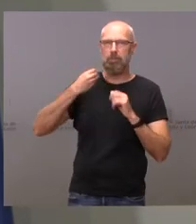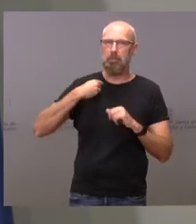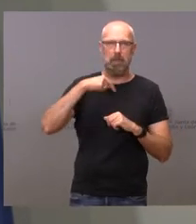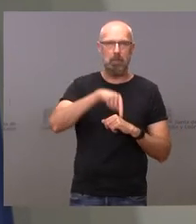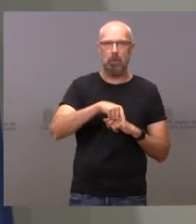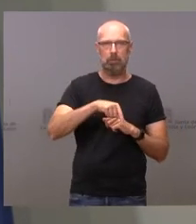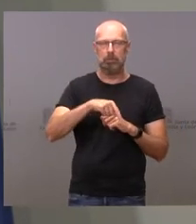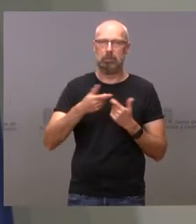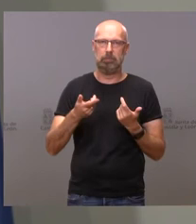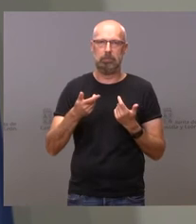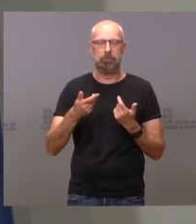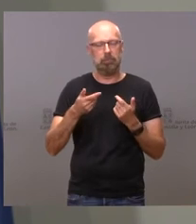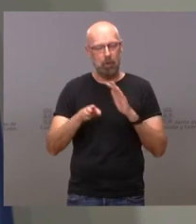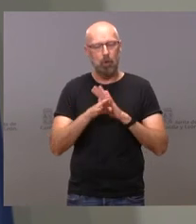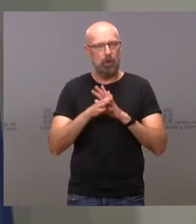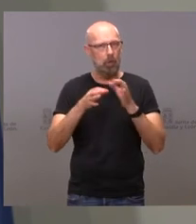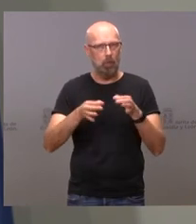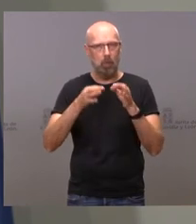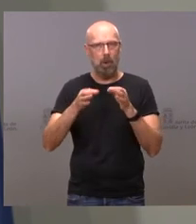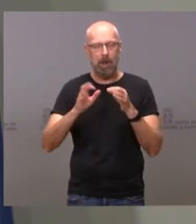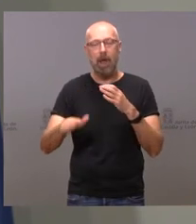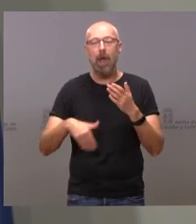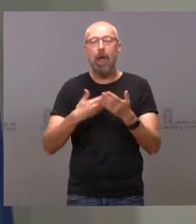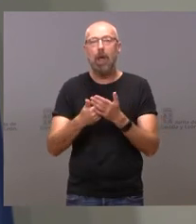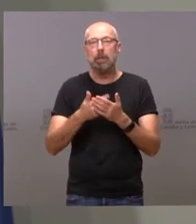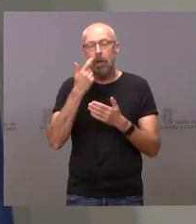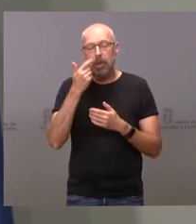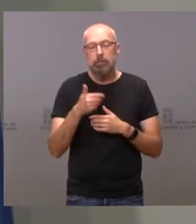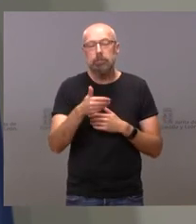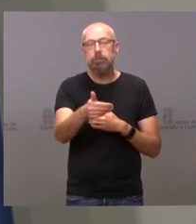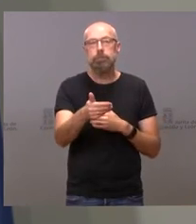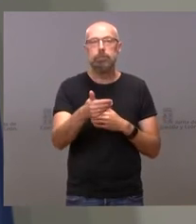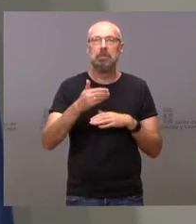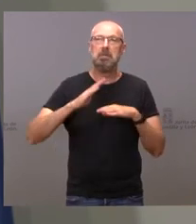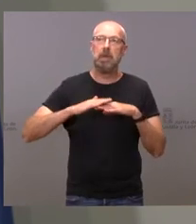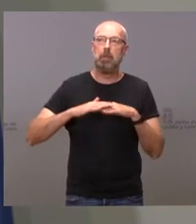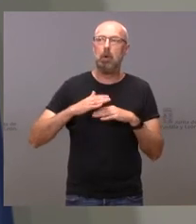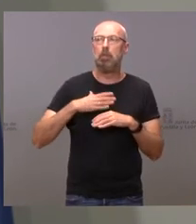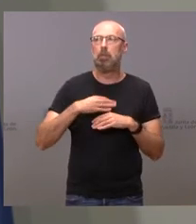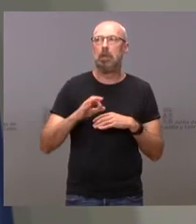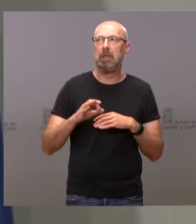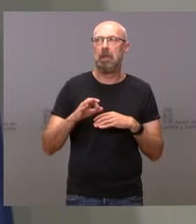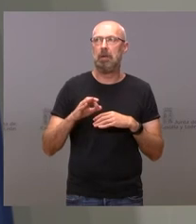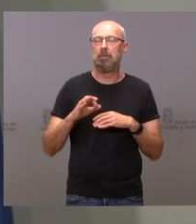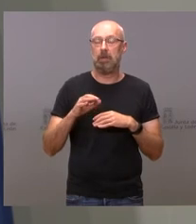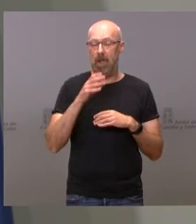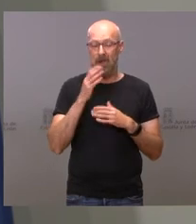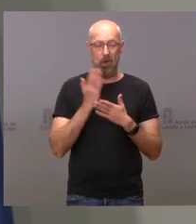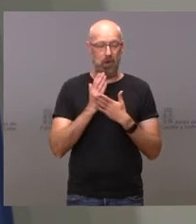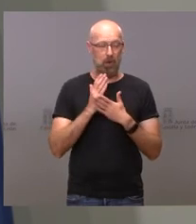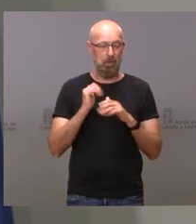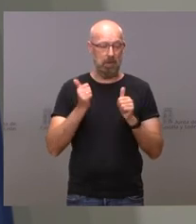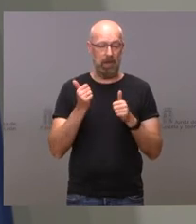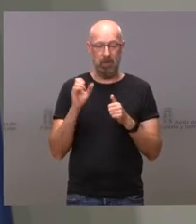en vigor, insisto, hasta que veamos, por lo menos que hayan pasado, no han pasado prácticamente 15 días de